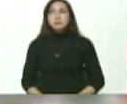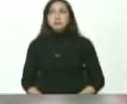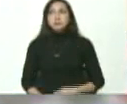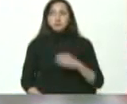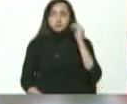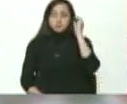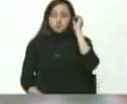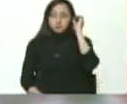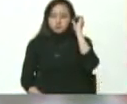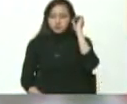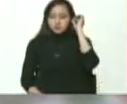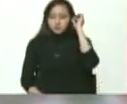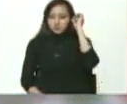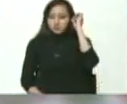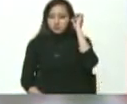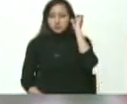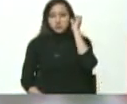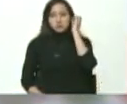Seguimos adelante.